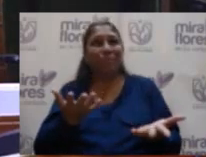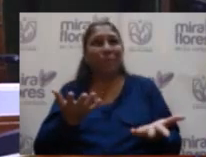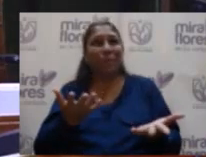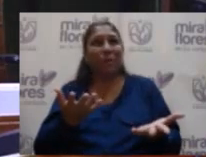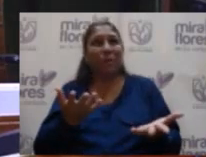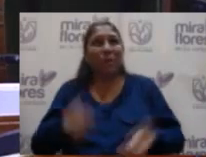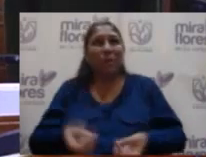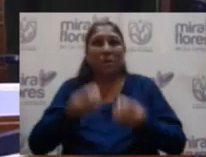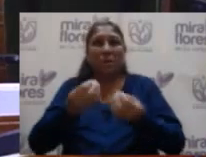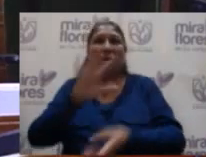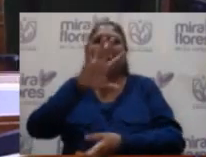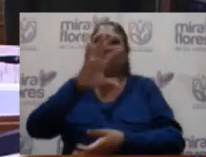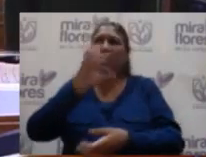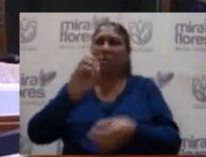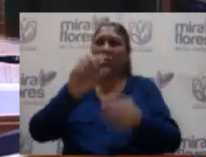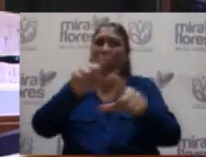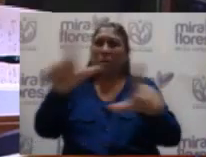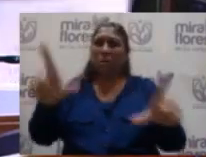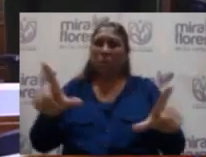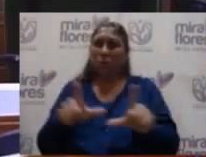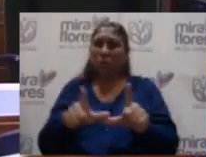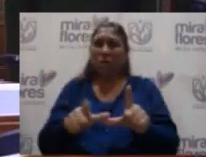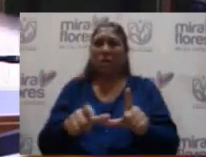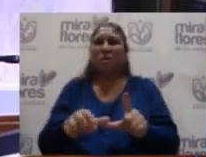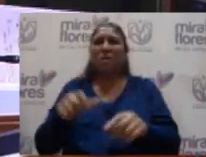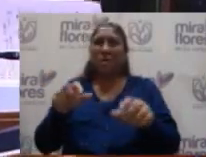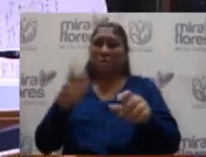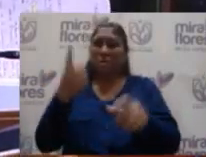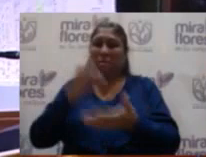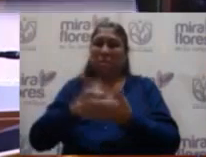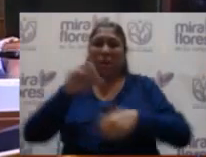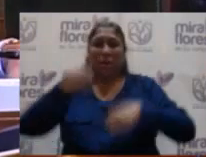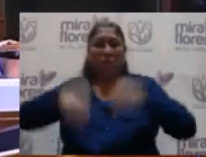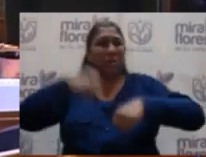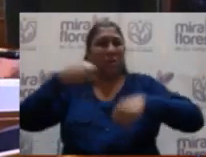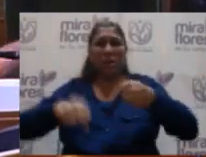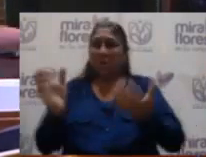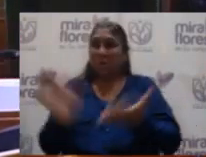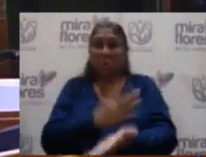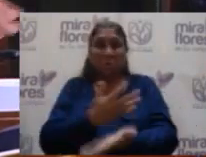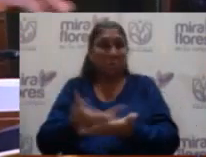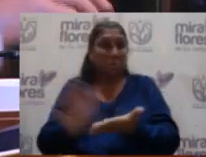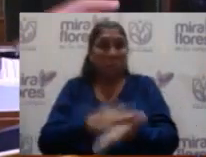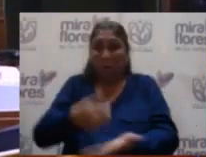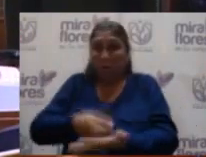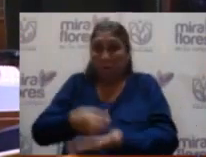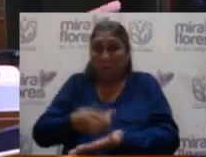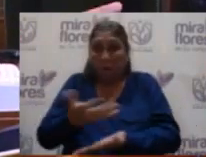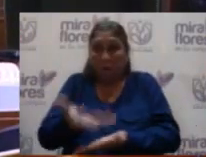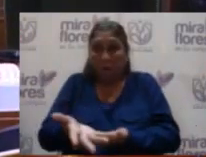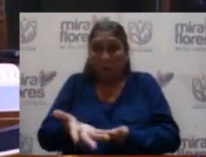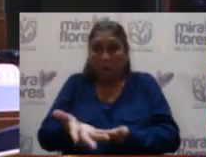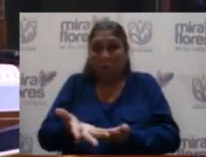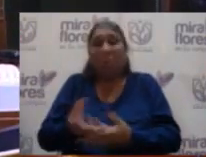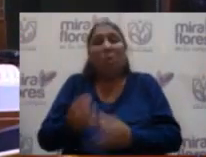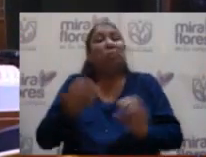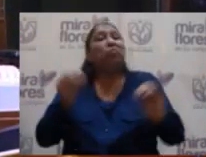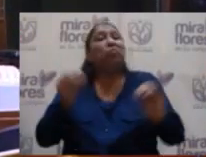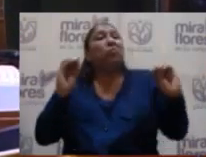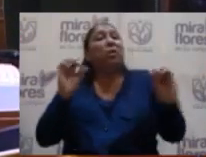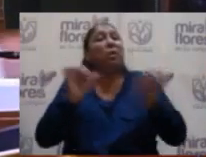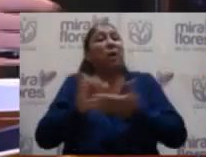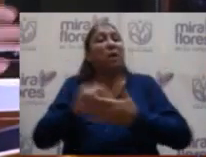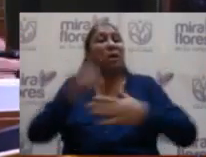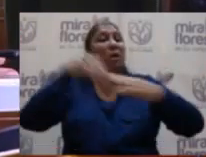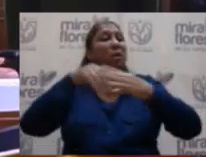se va a dar 50 espacios públicos en el distrito para 500 bicicletas a título gratuito, salvo que haya ingresos por 4